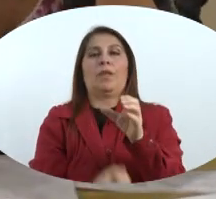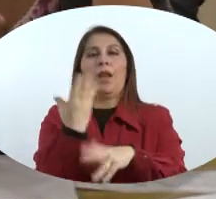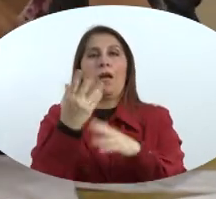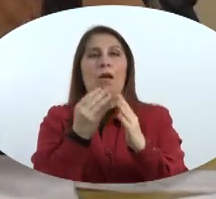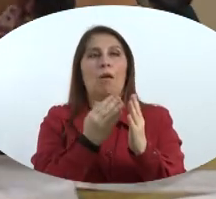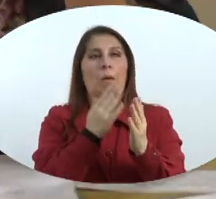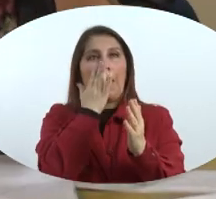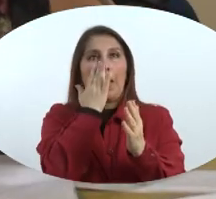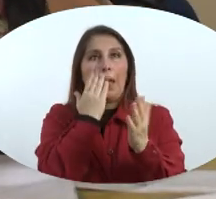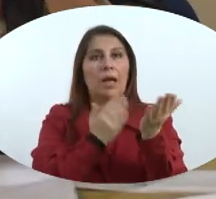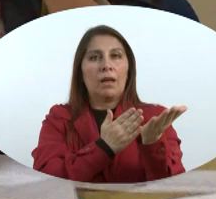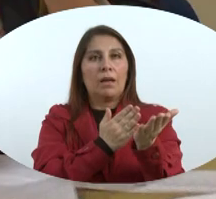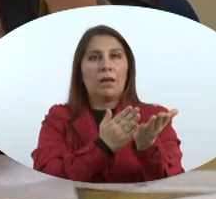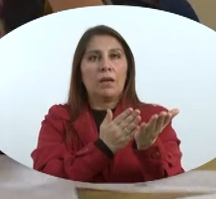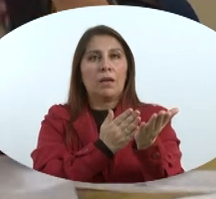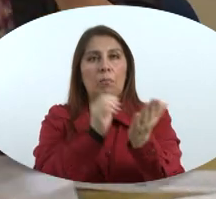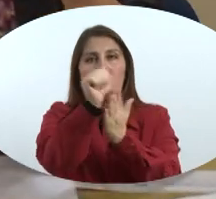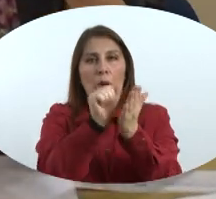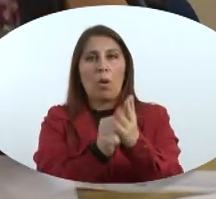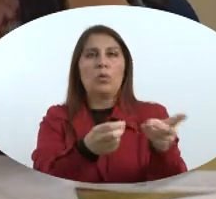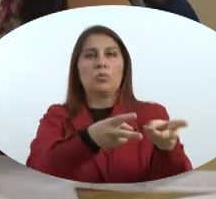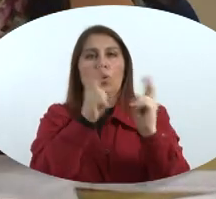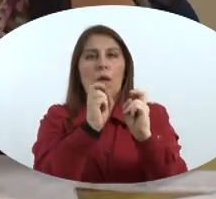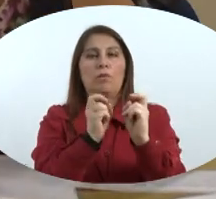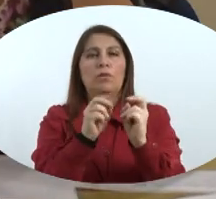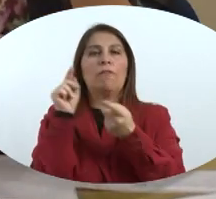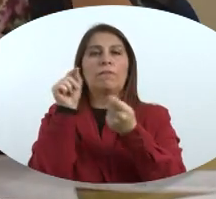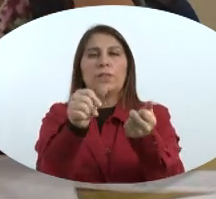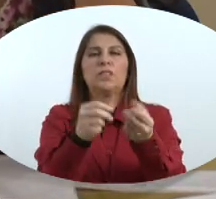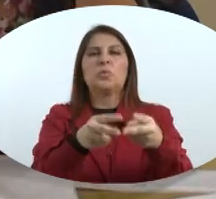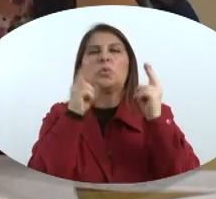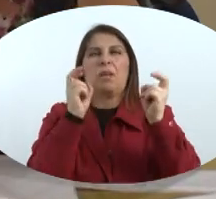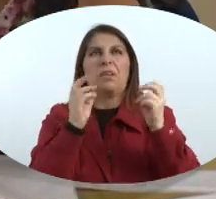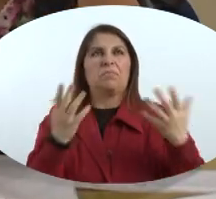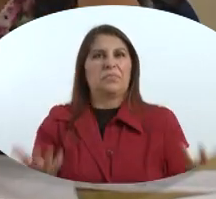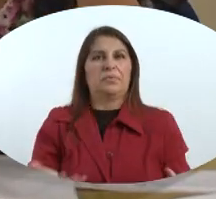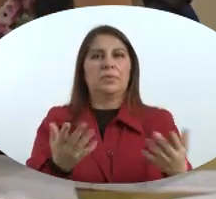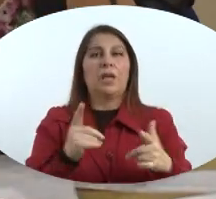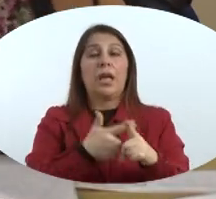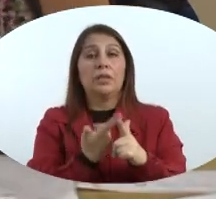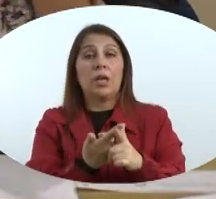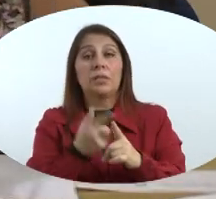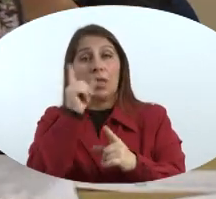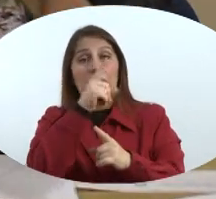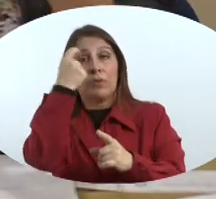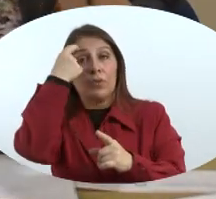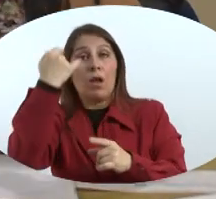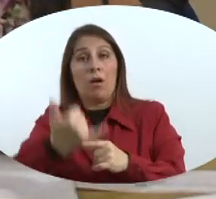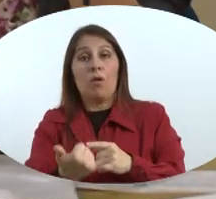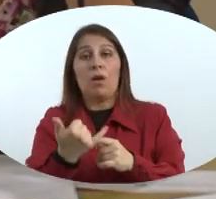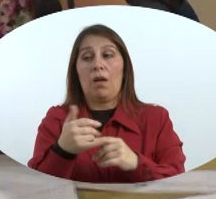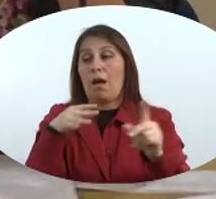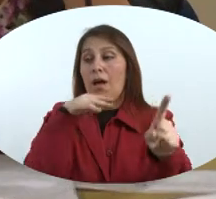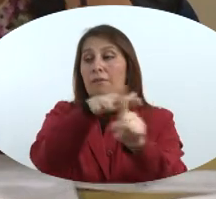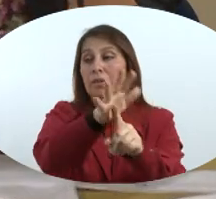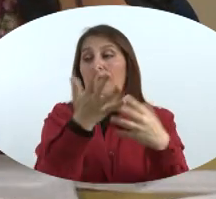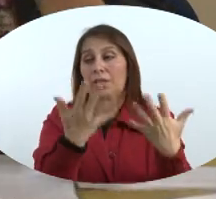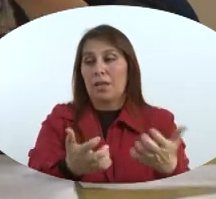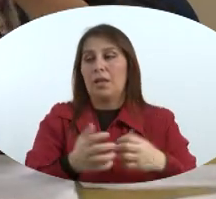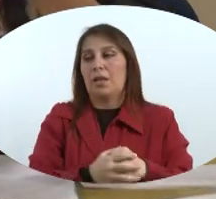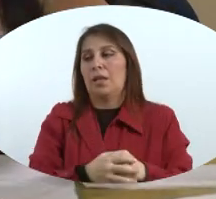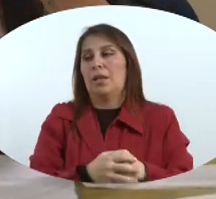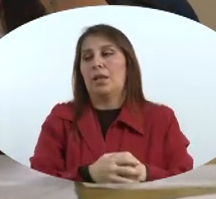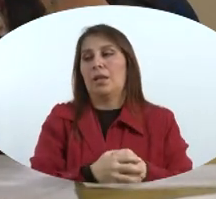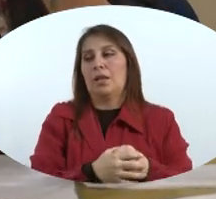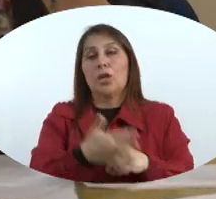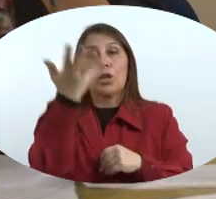nuevos programas nuevas sedes sin financiación eso es lo que pretende digamos llevar a cabo este gobierno con las universidades que no